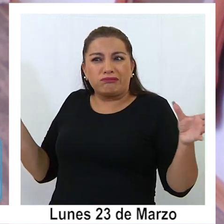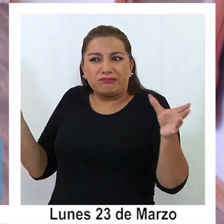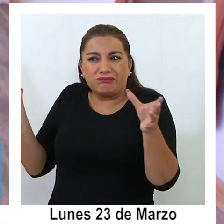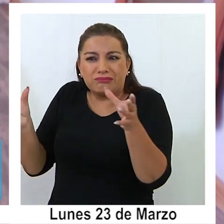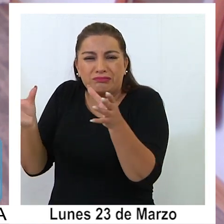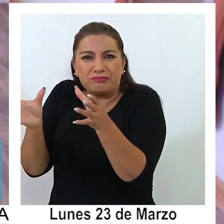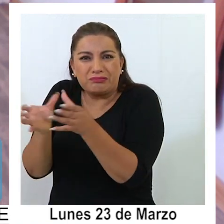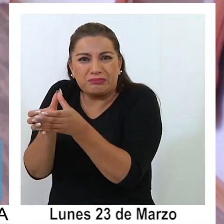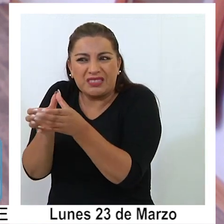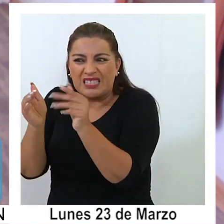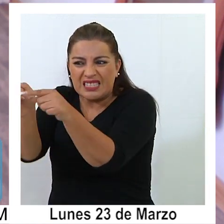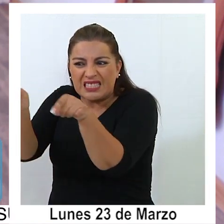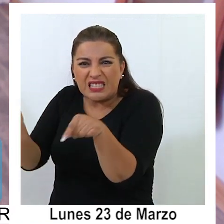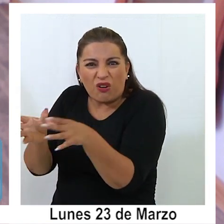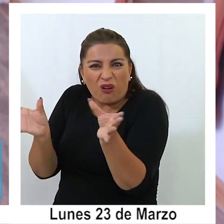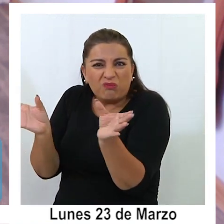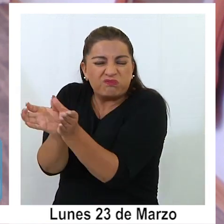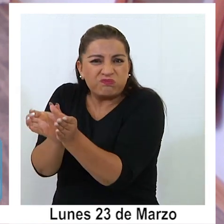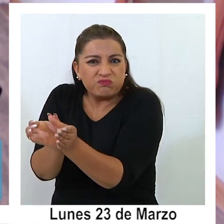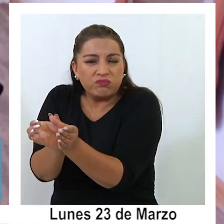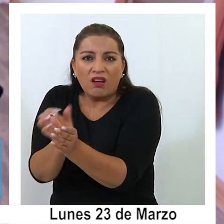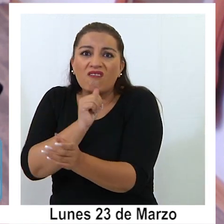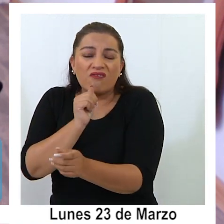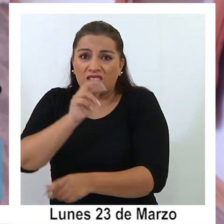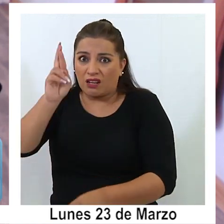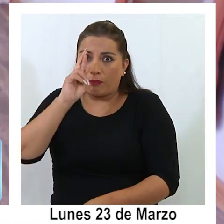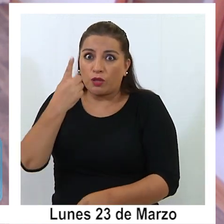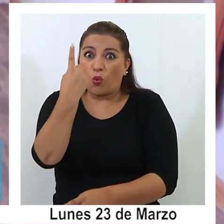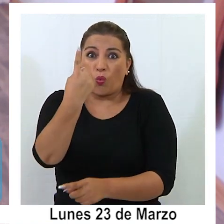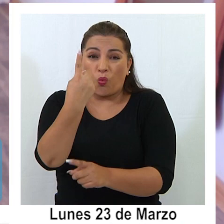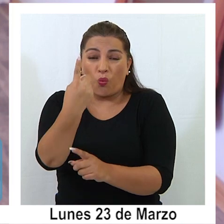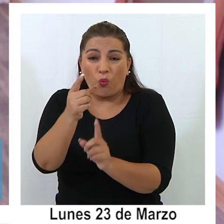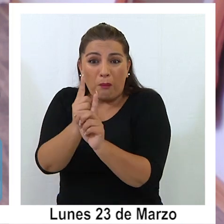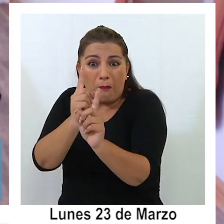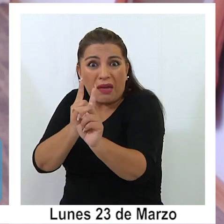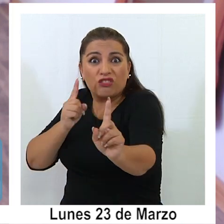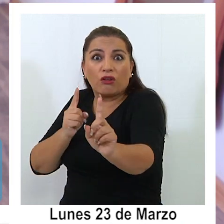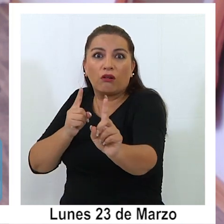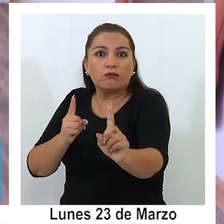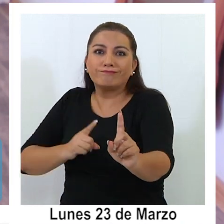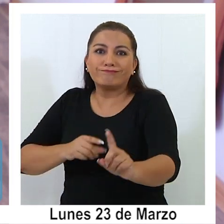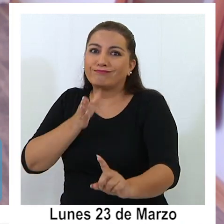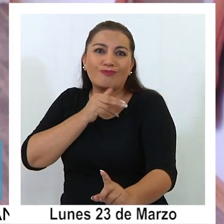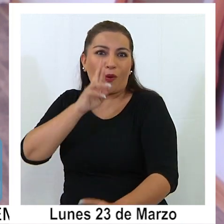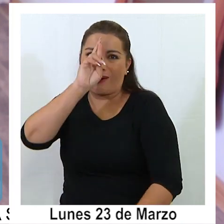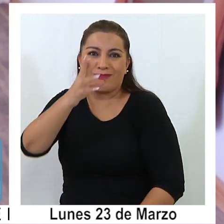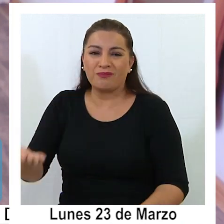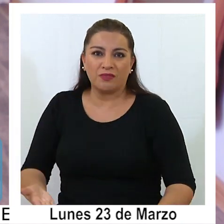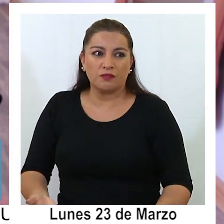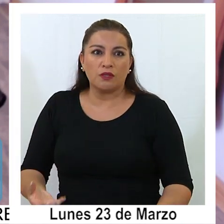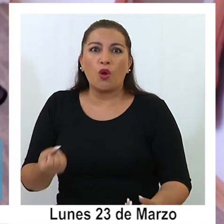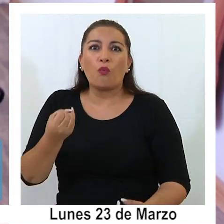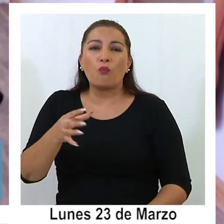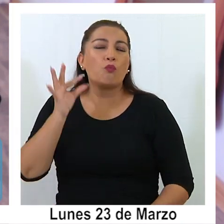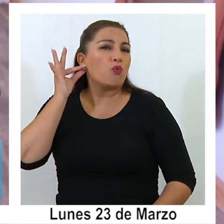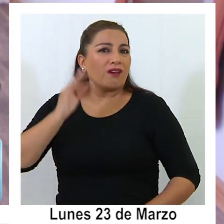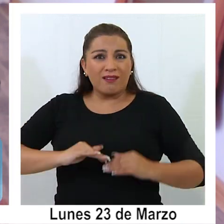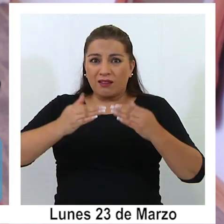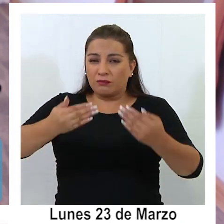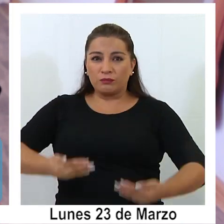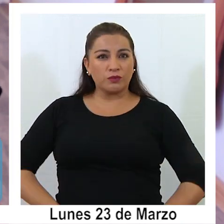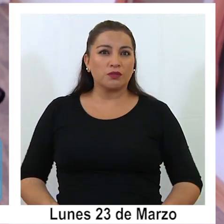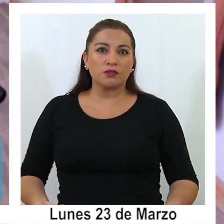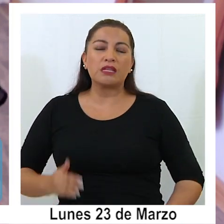espacio extremadamente reducido. No se respetó el espacio de 1 metro de persona a persona. Realmente habían mujeres